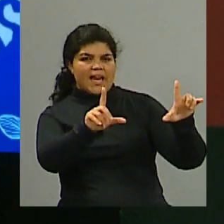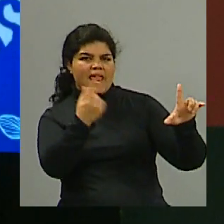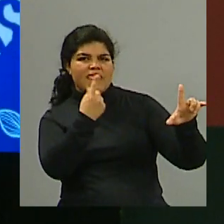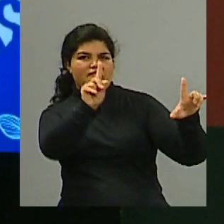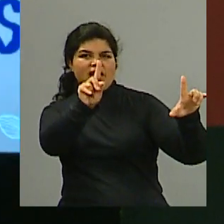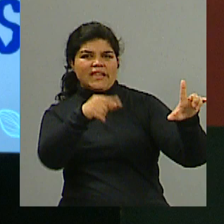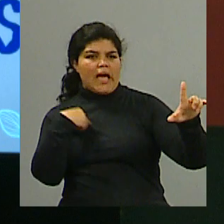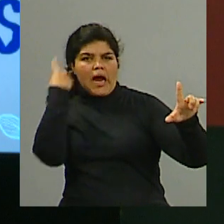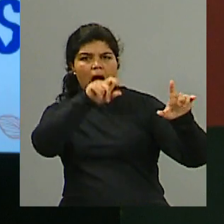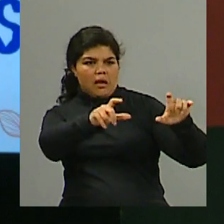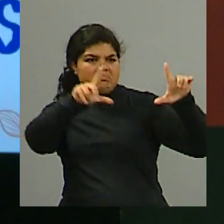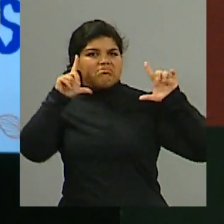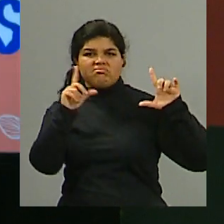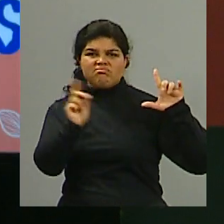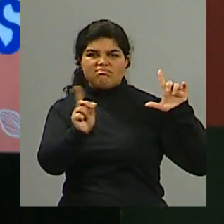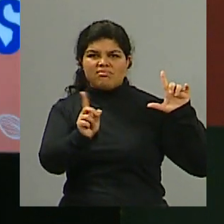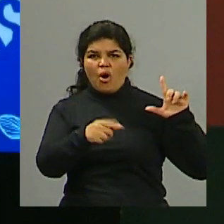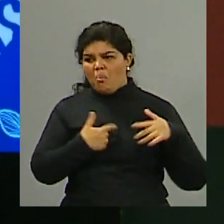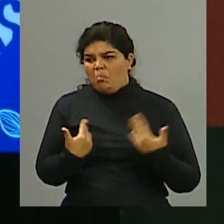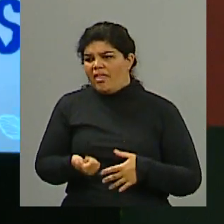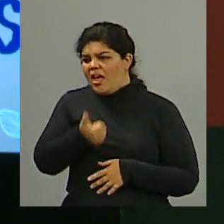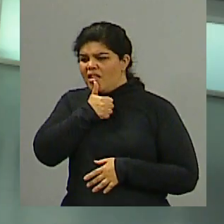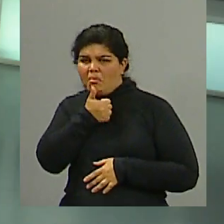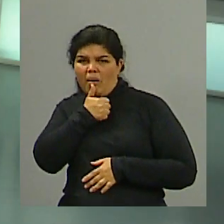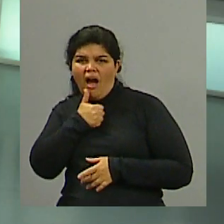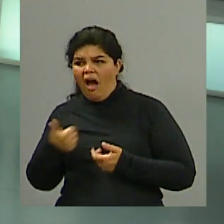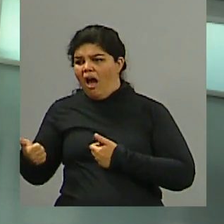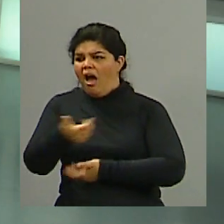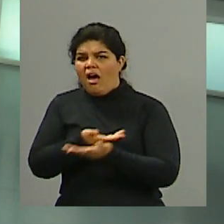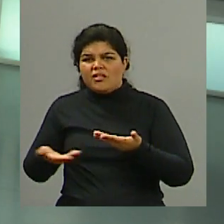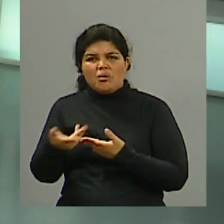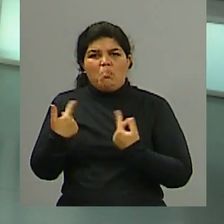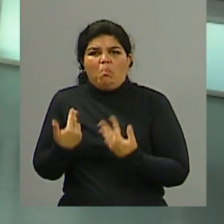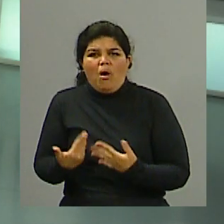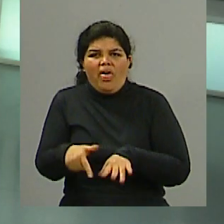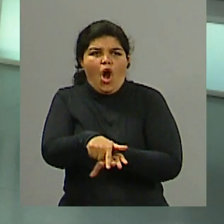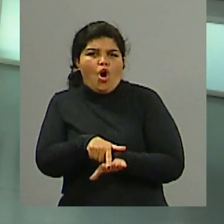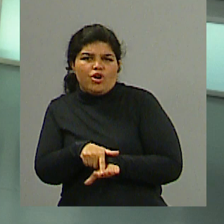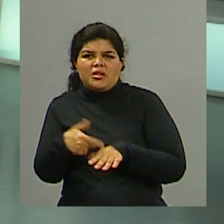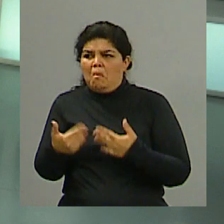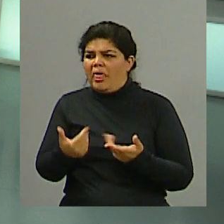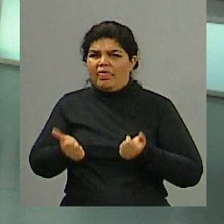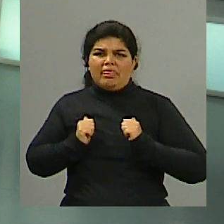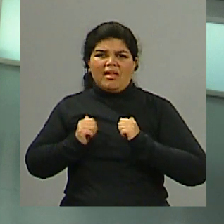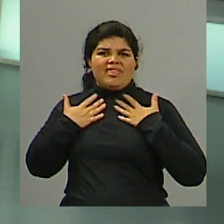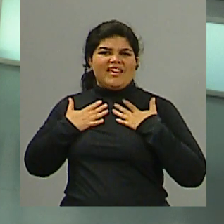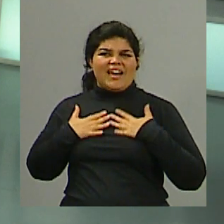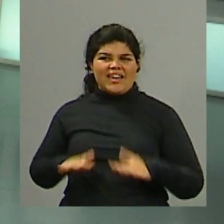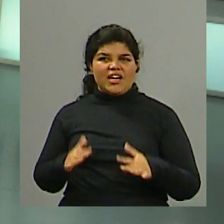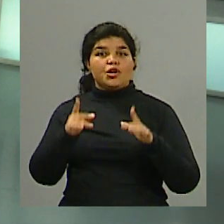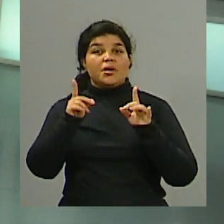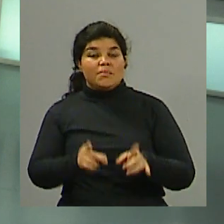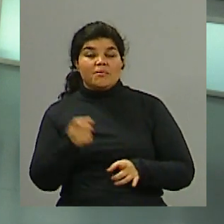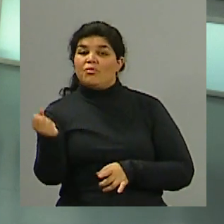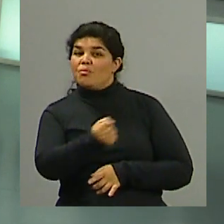exposición. Te podés estar con el mate, podés estar tranquilamente, Es una de podés las, estar en hojotas. de las características características. Primero, Claro. la libertad que te da para hacer